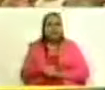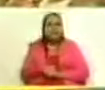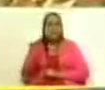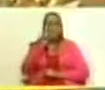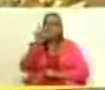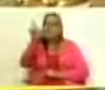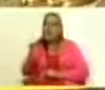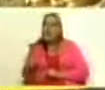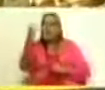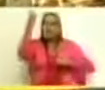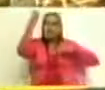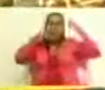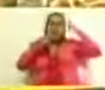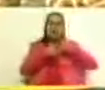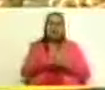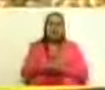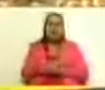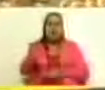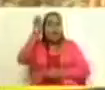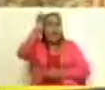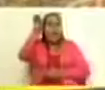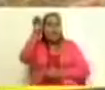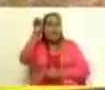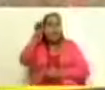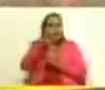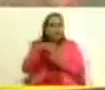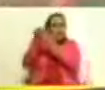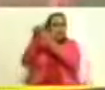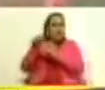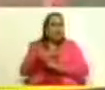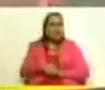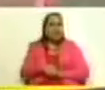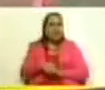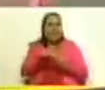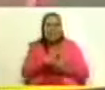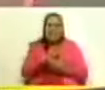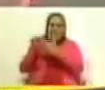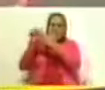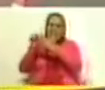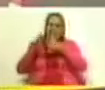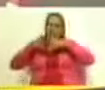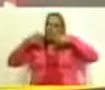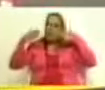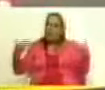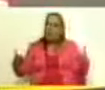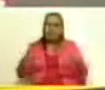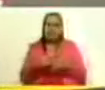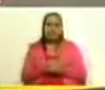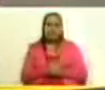Chávez Frías, el maestro mayor, el líder máximo,